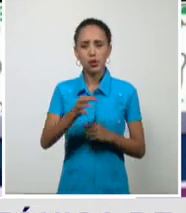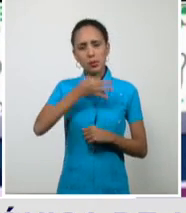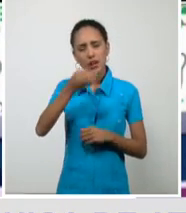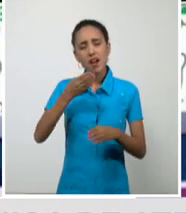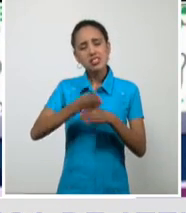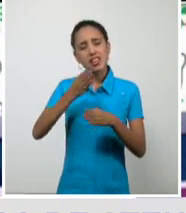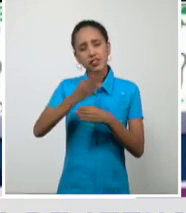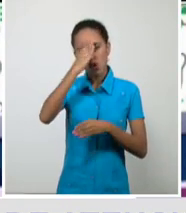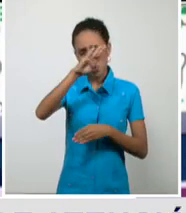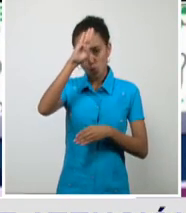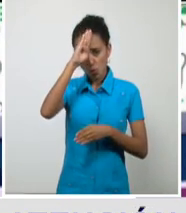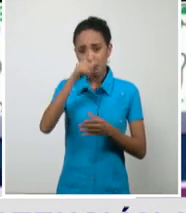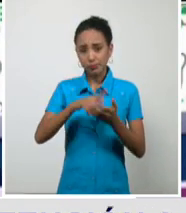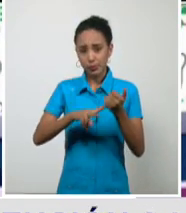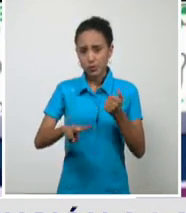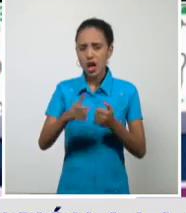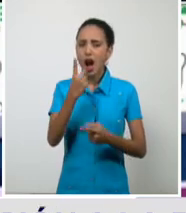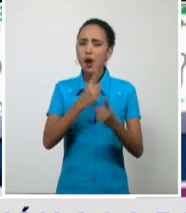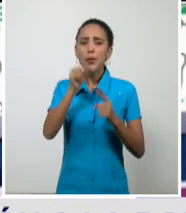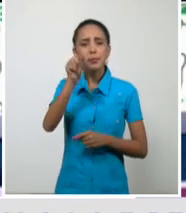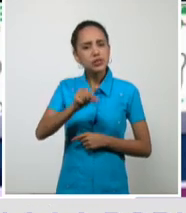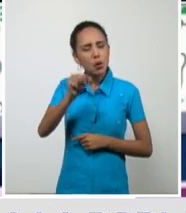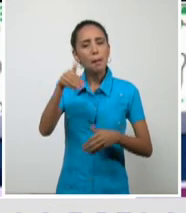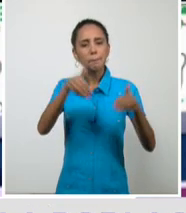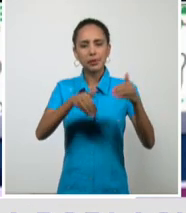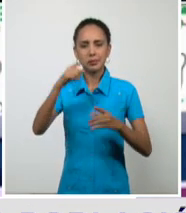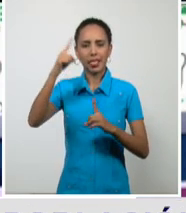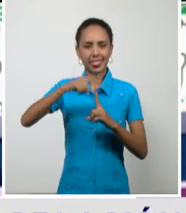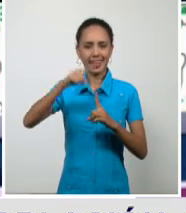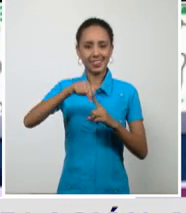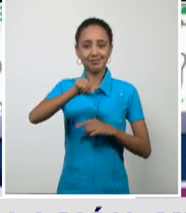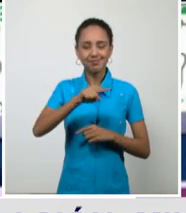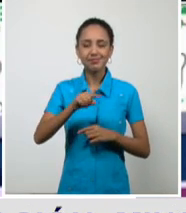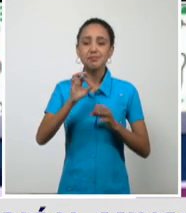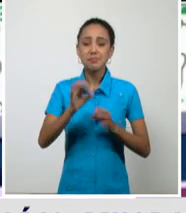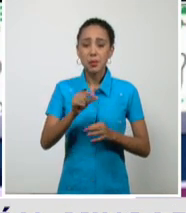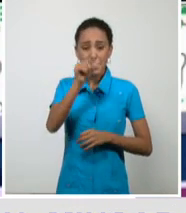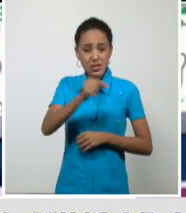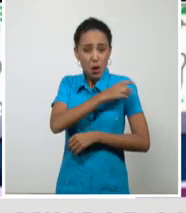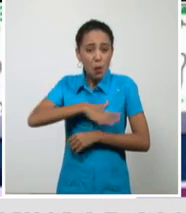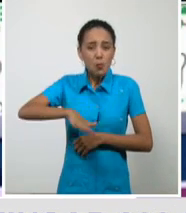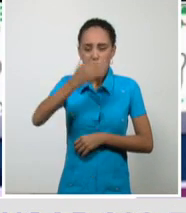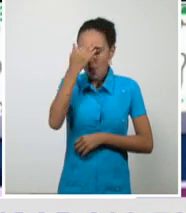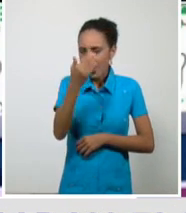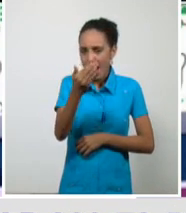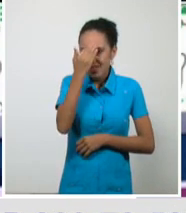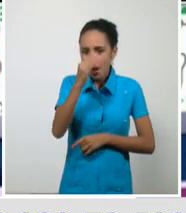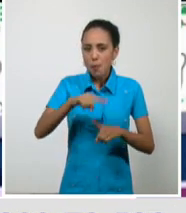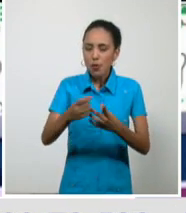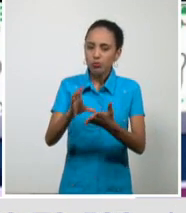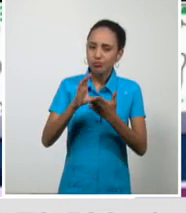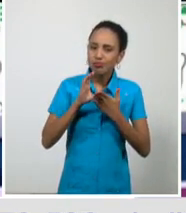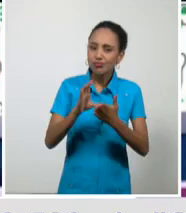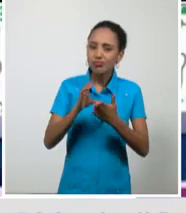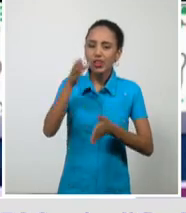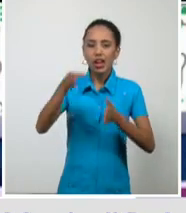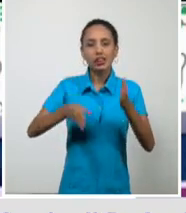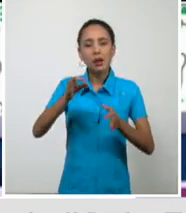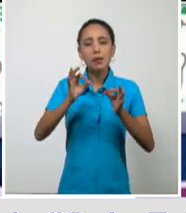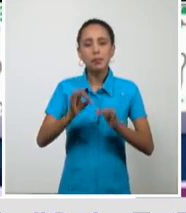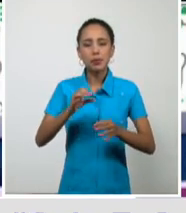quienes también participan en esta tarea y reciben el agradecimiento por su colaboración durante el periodo de